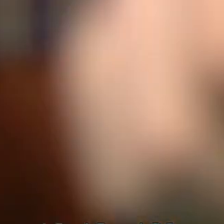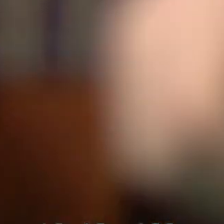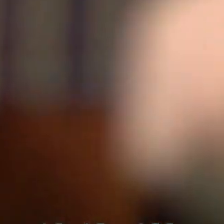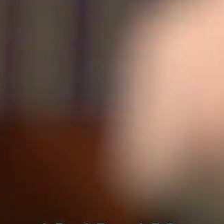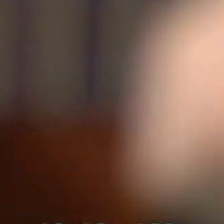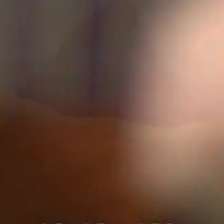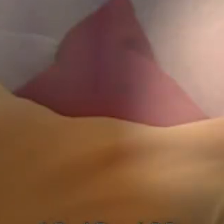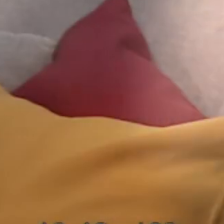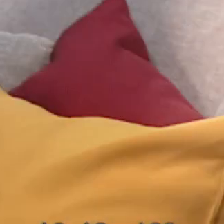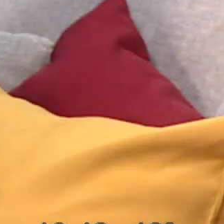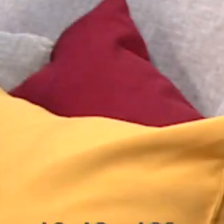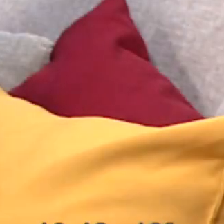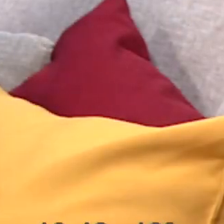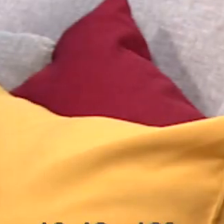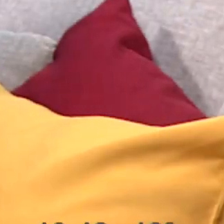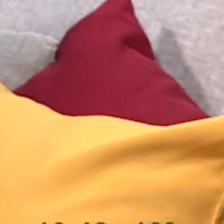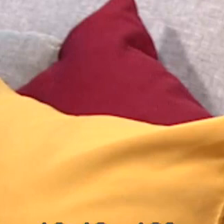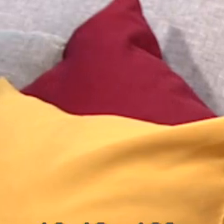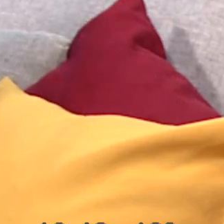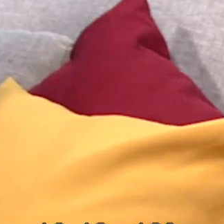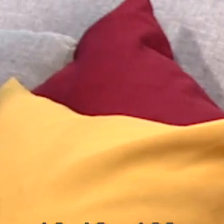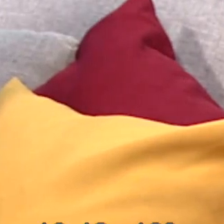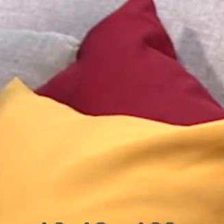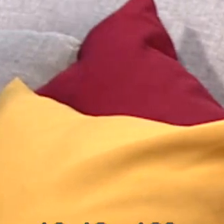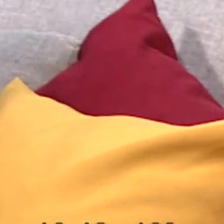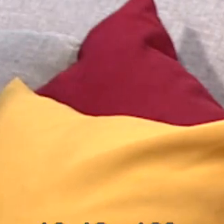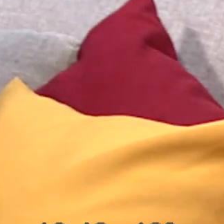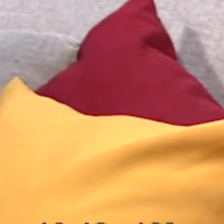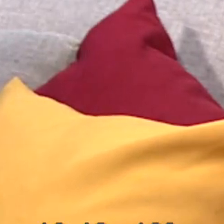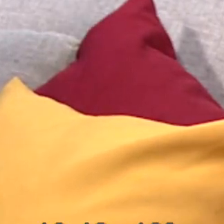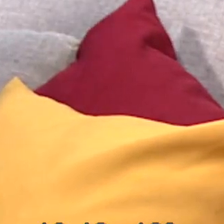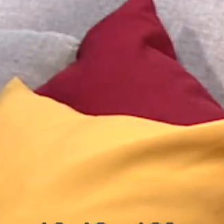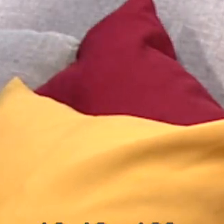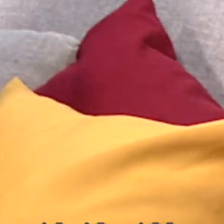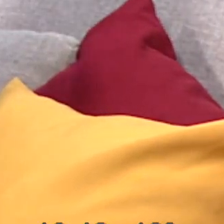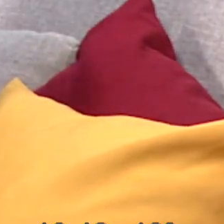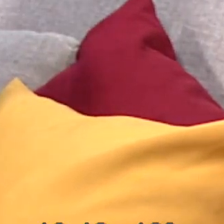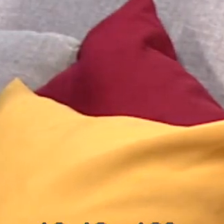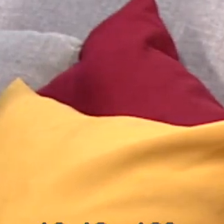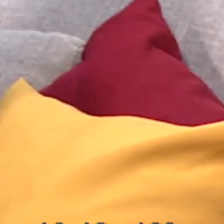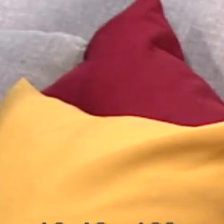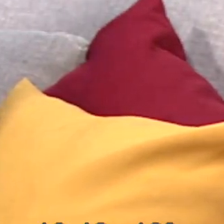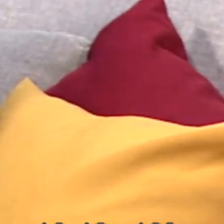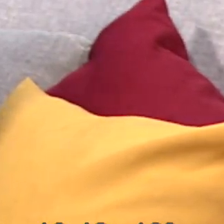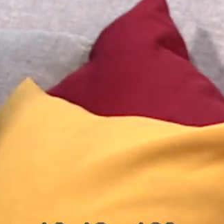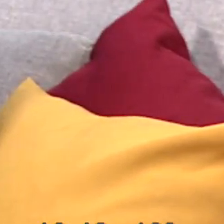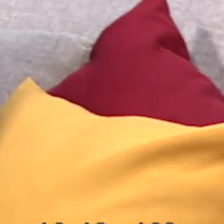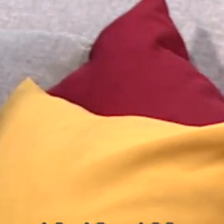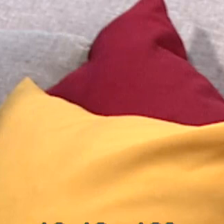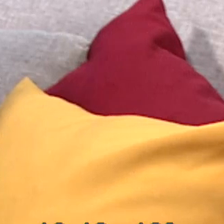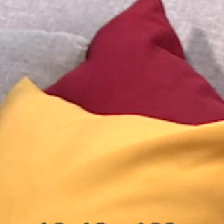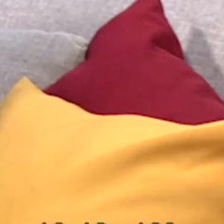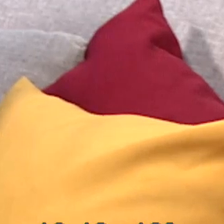¿Qué tanto escuchás cuando te hablan las mariposas de tu